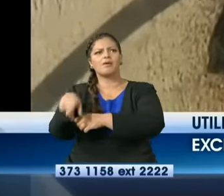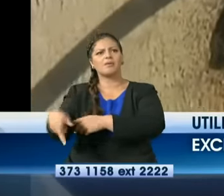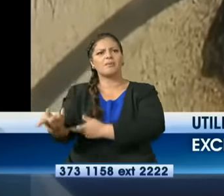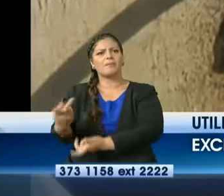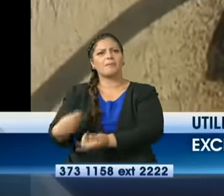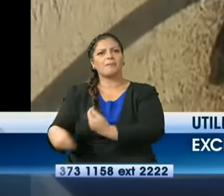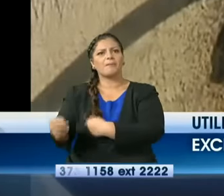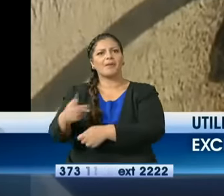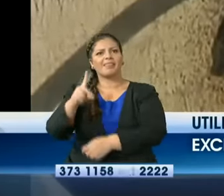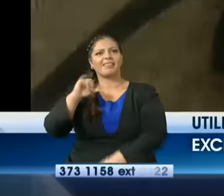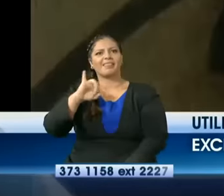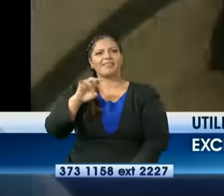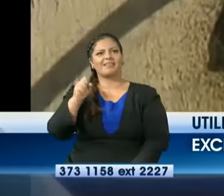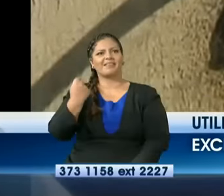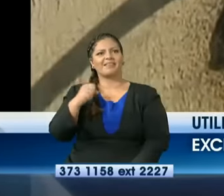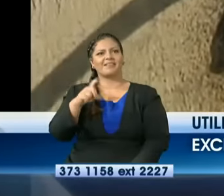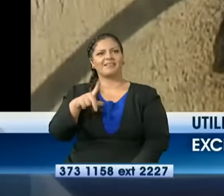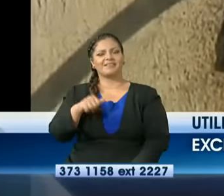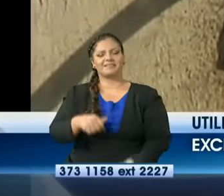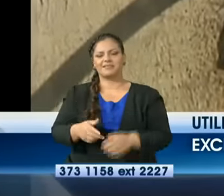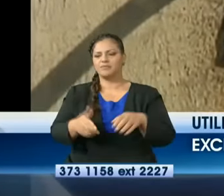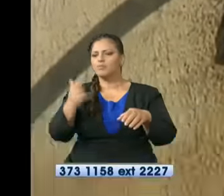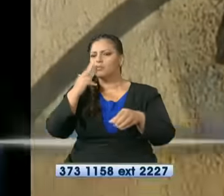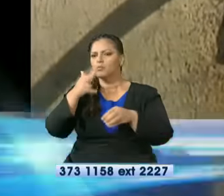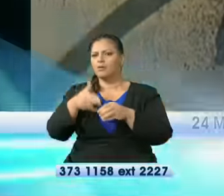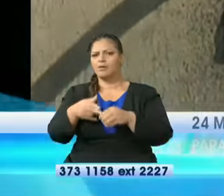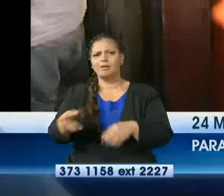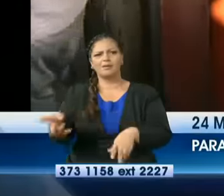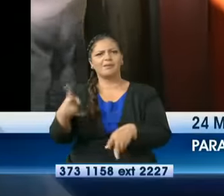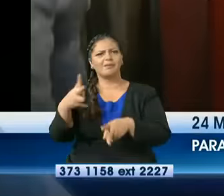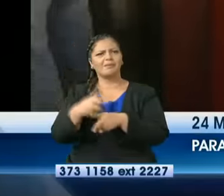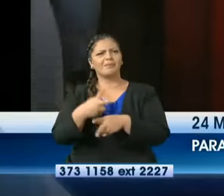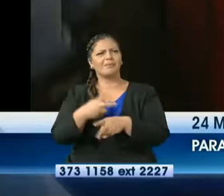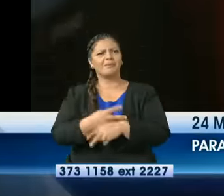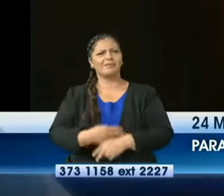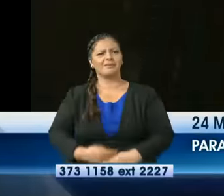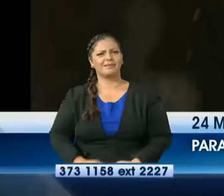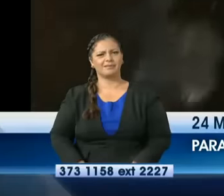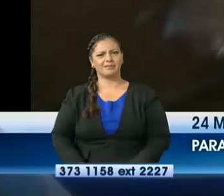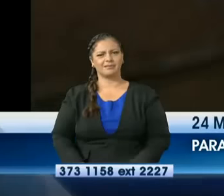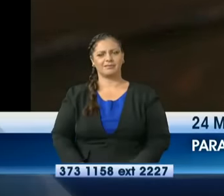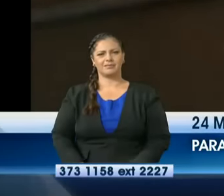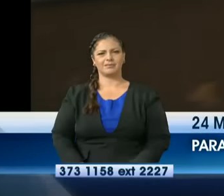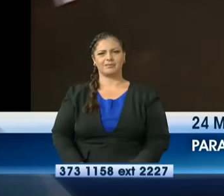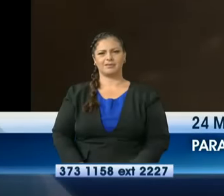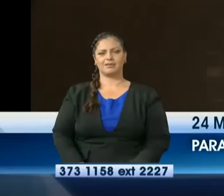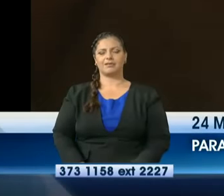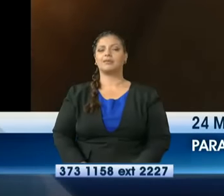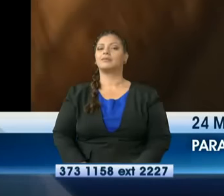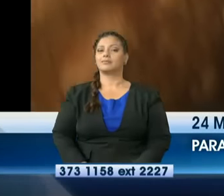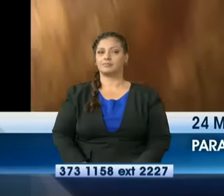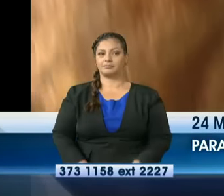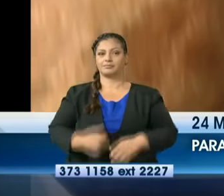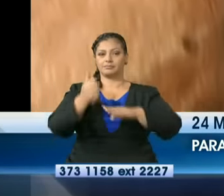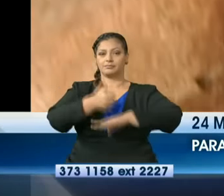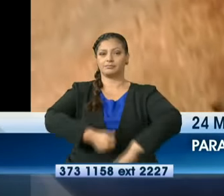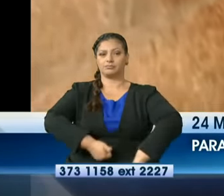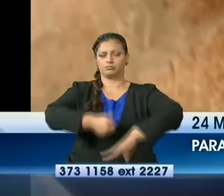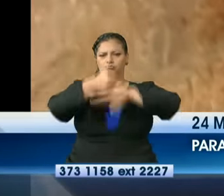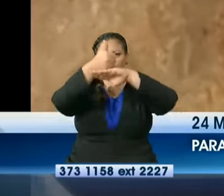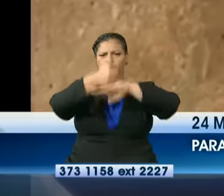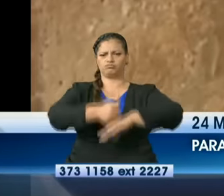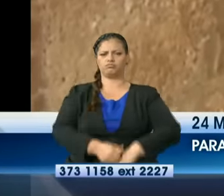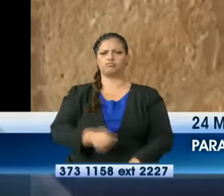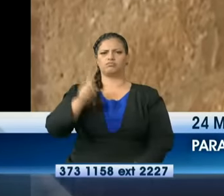estaban permitidos para ese tipo de abastecimiento, poniendo en riesgo al sector. Al paso de la autoridad y los uniformados, fue imposible ocultar